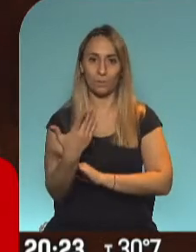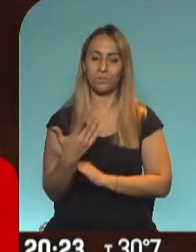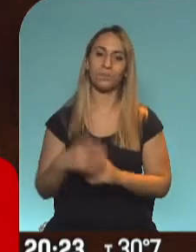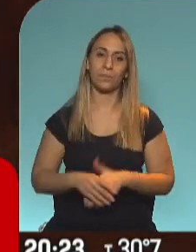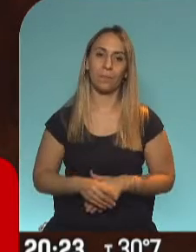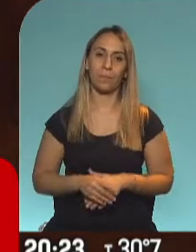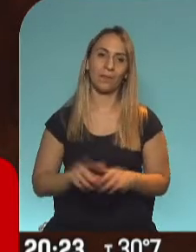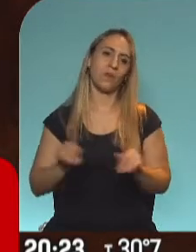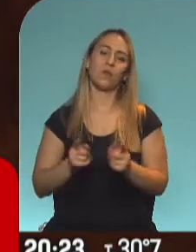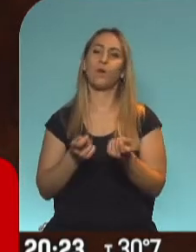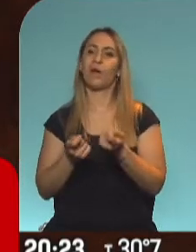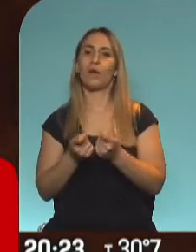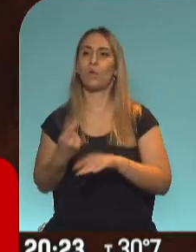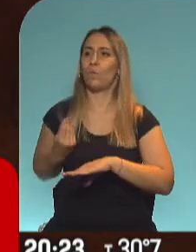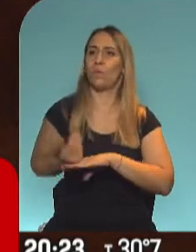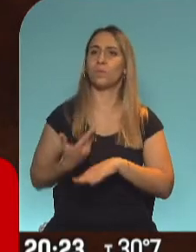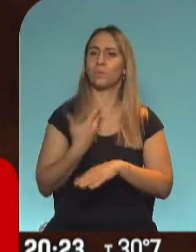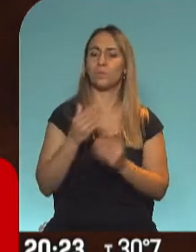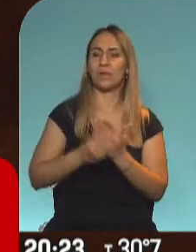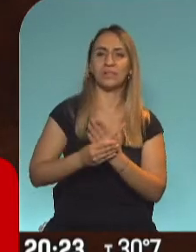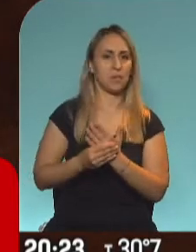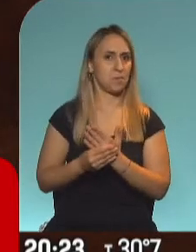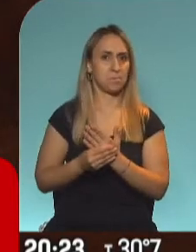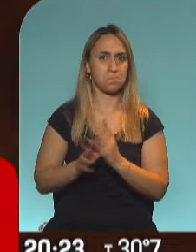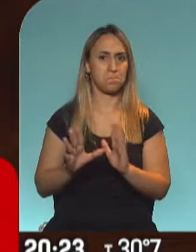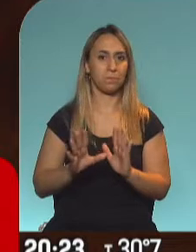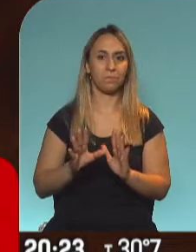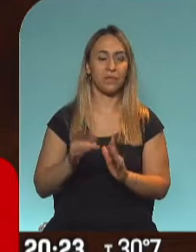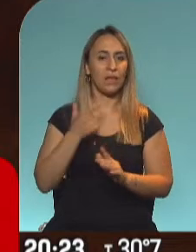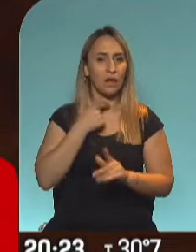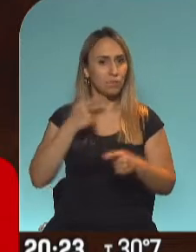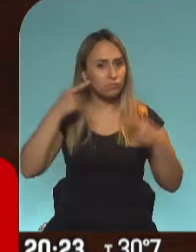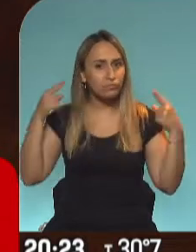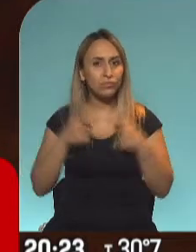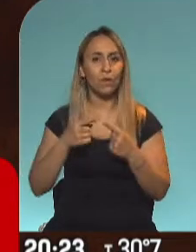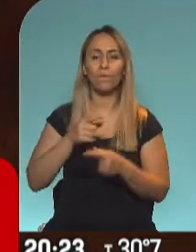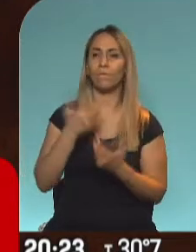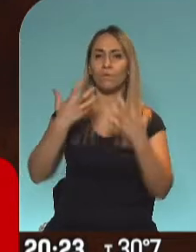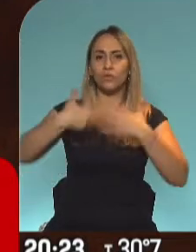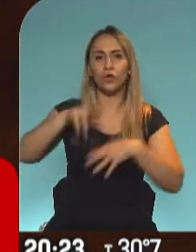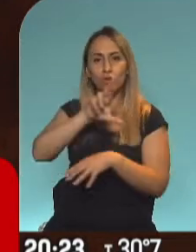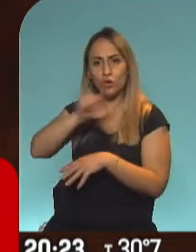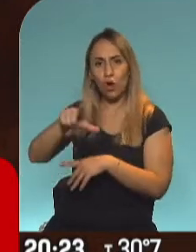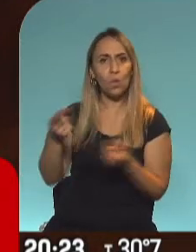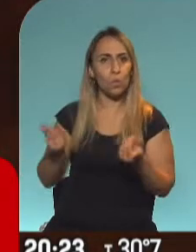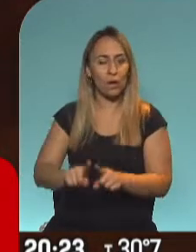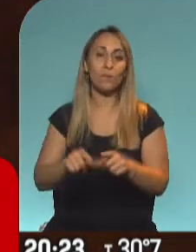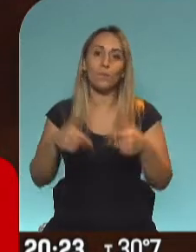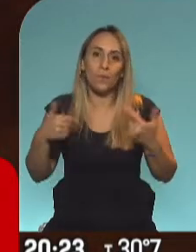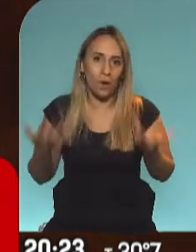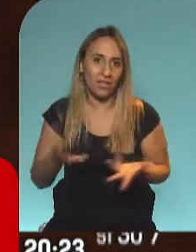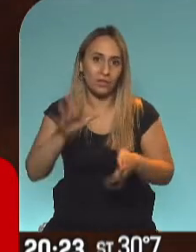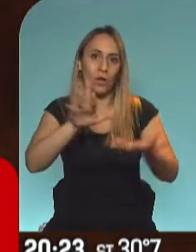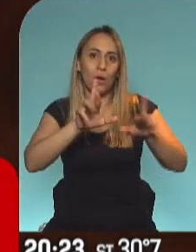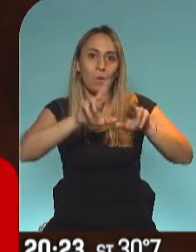instancia administrativa de volver a ser ministerio, sino volver a que cumpla sus funciones, esté cerca de los argentinos. Por eso hay vacunas, por eso el